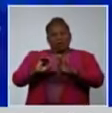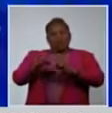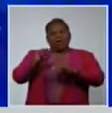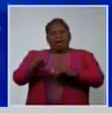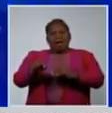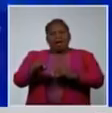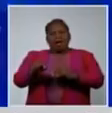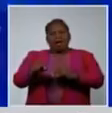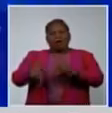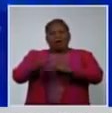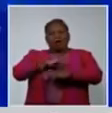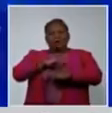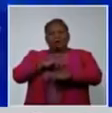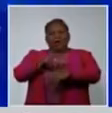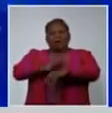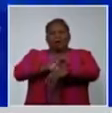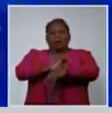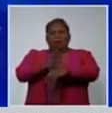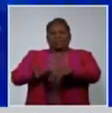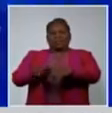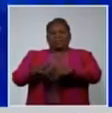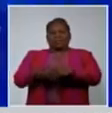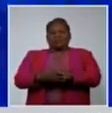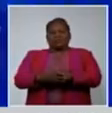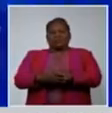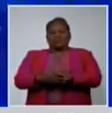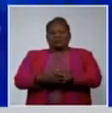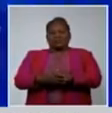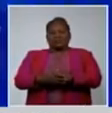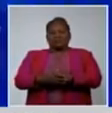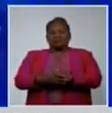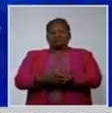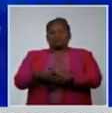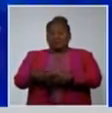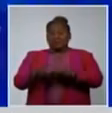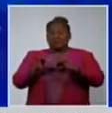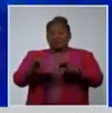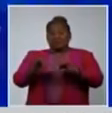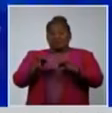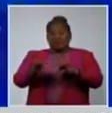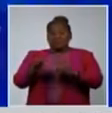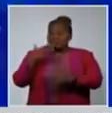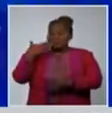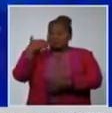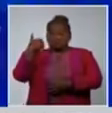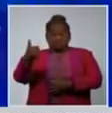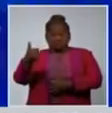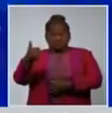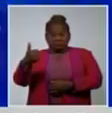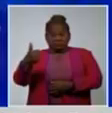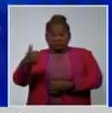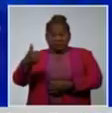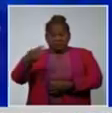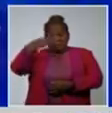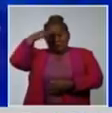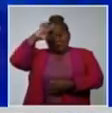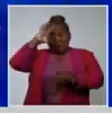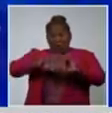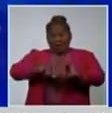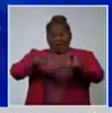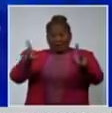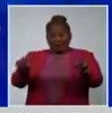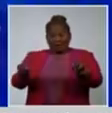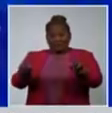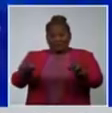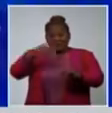19 por supuesto que son informaciones muy esperanzadoras para todos nuestro país a los cubanos para